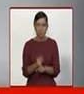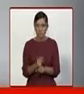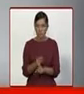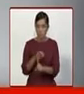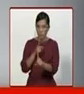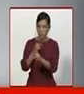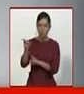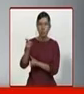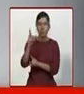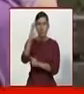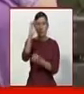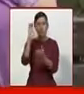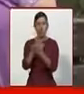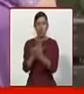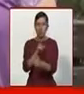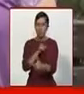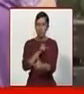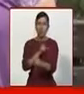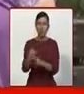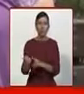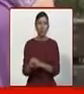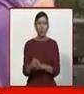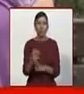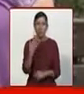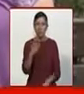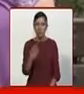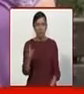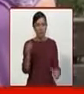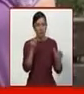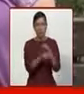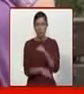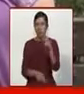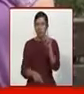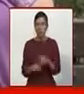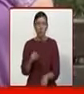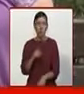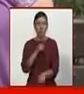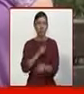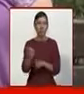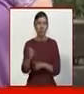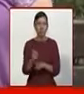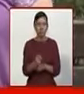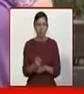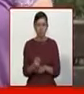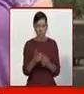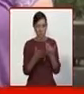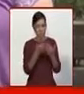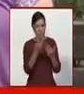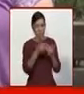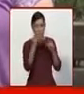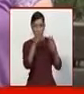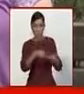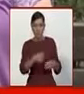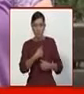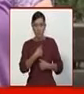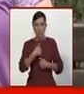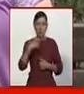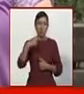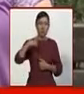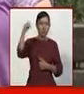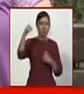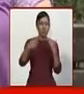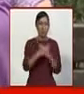¿Entiendes? Le digo así, le señaló, no se mata así ni a un perro. Porque esto no es un